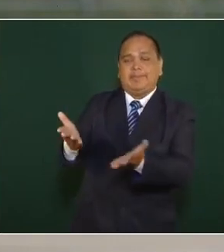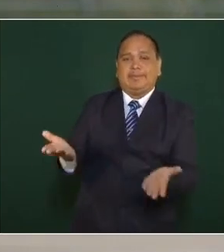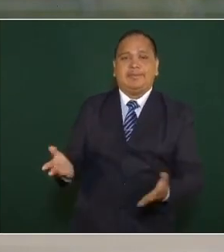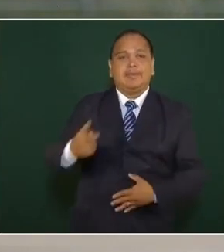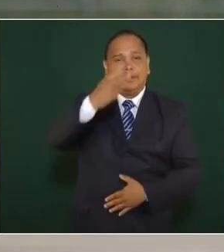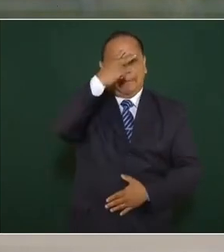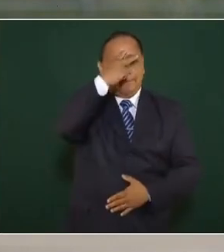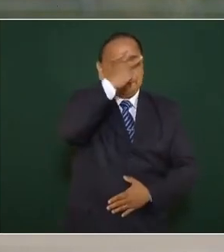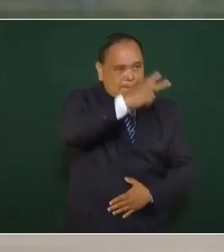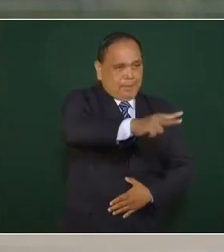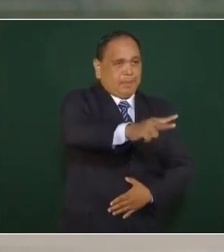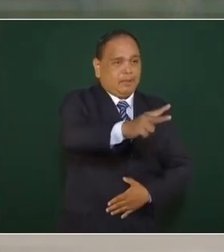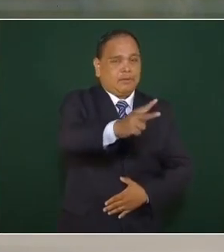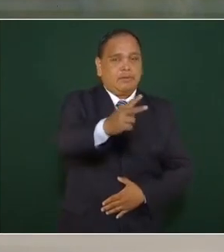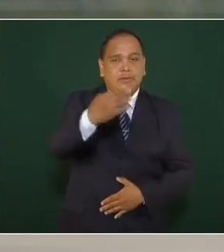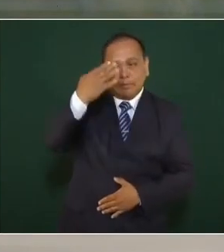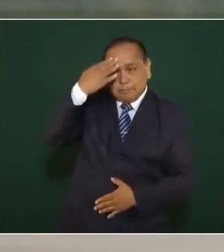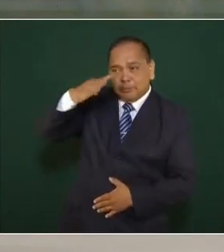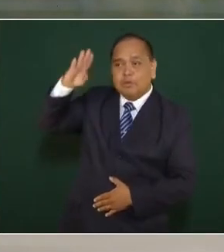México y Cuba